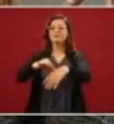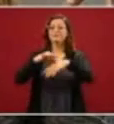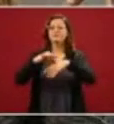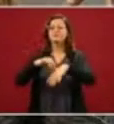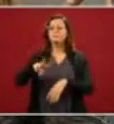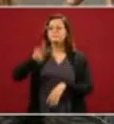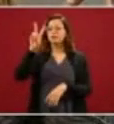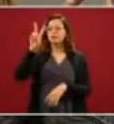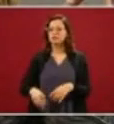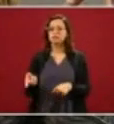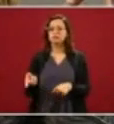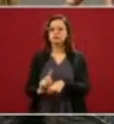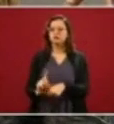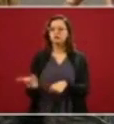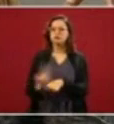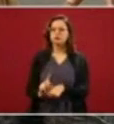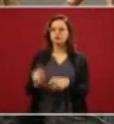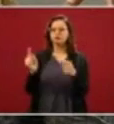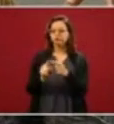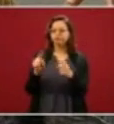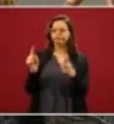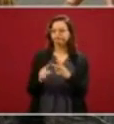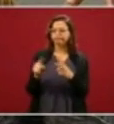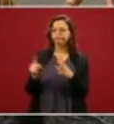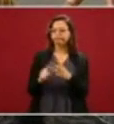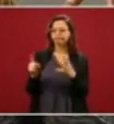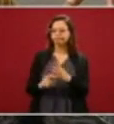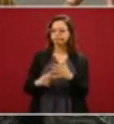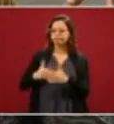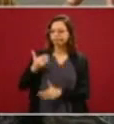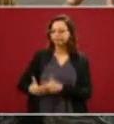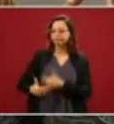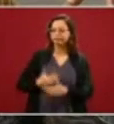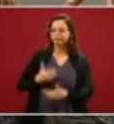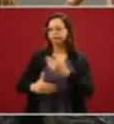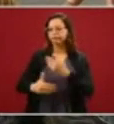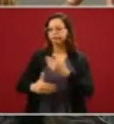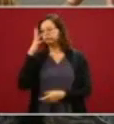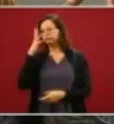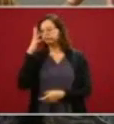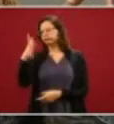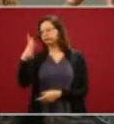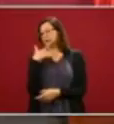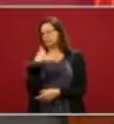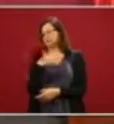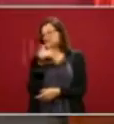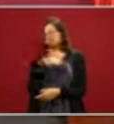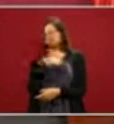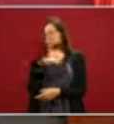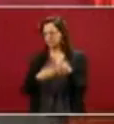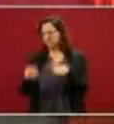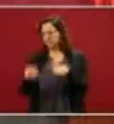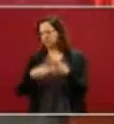de las cosas que van ocurriendo, cada una de las cosas que anticipamos van a ocurrir y cada una de las cosas que hemos